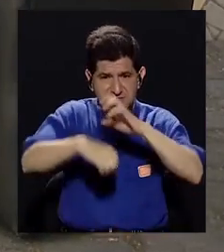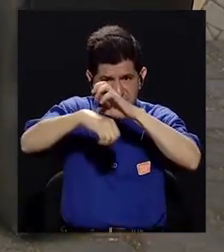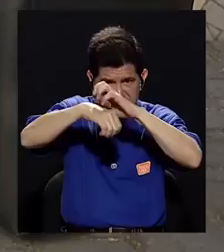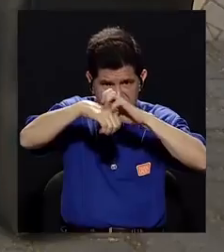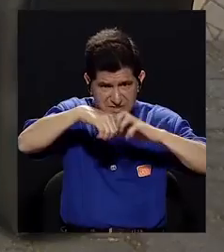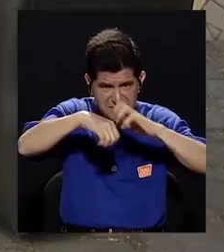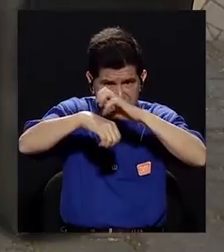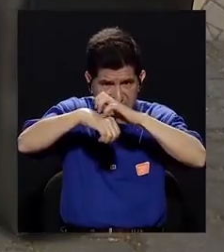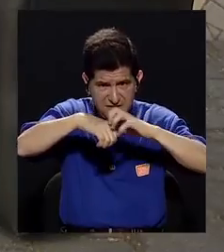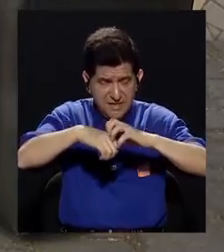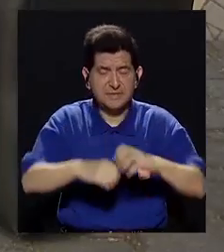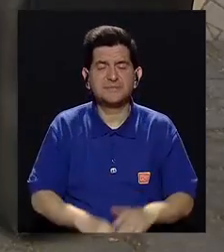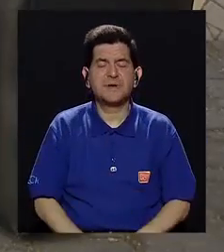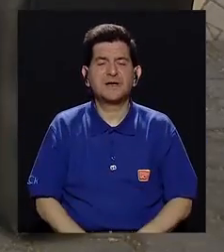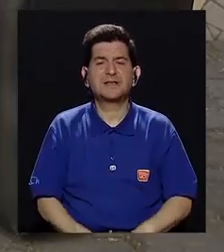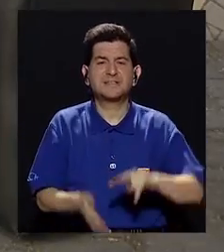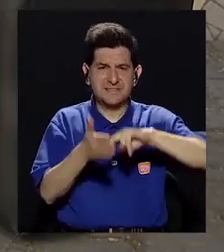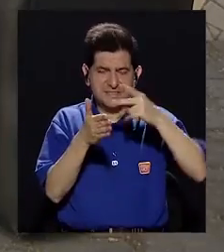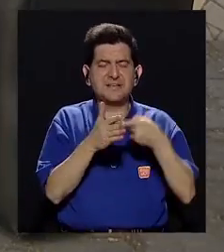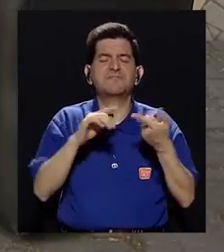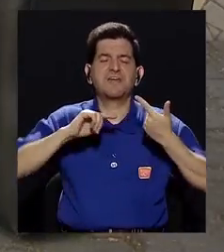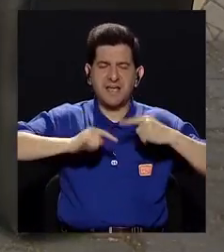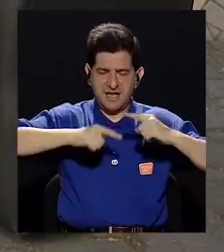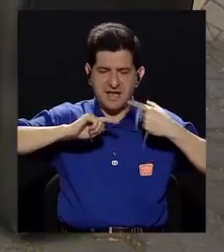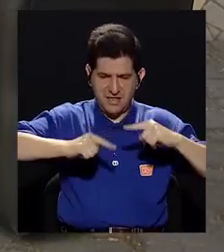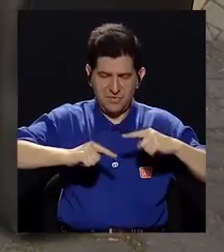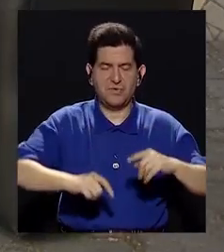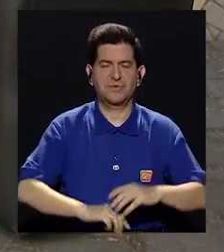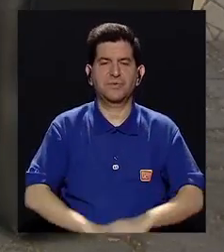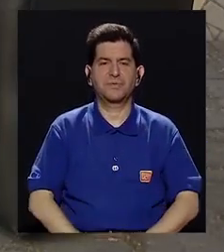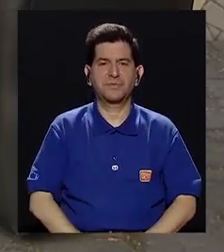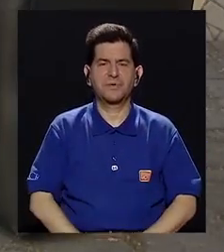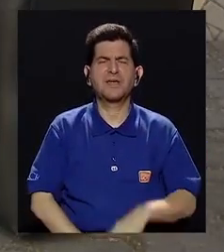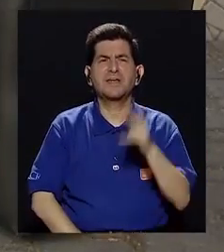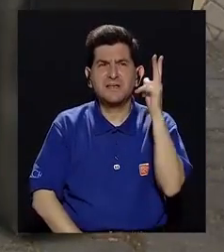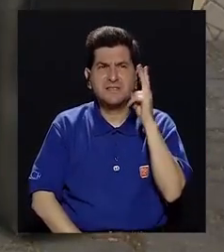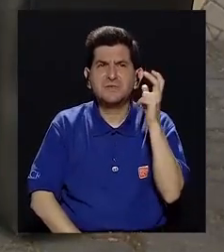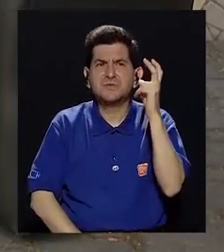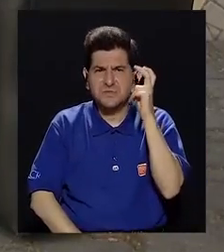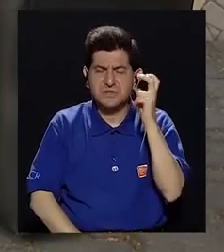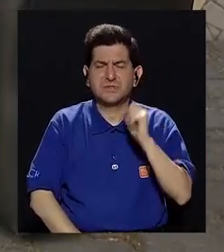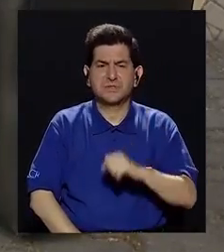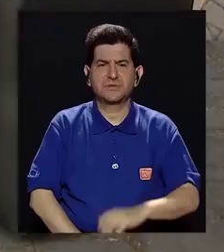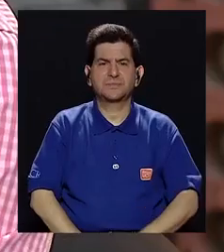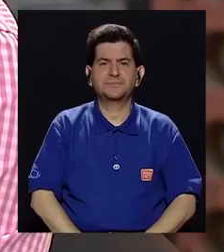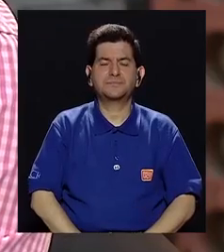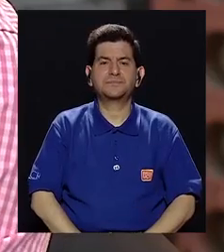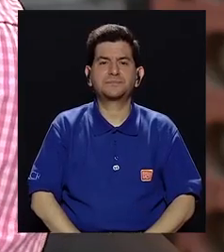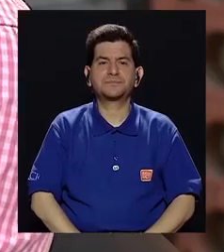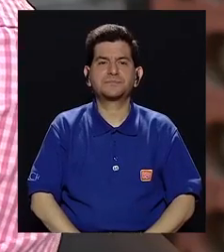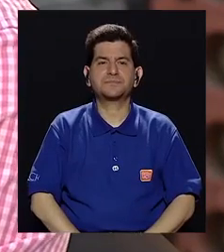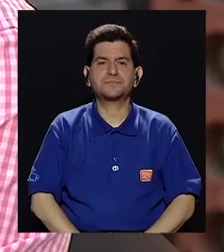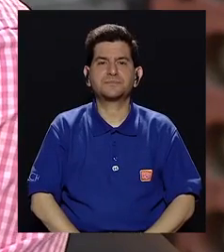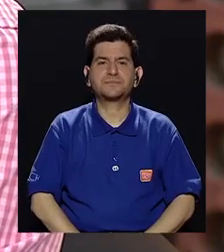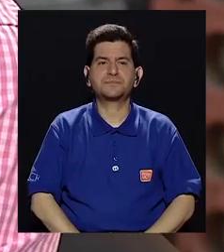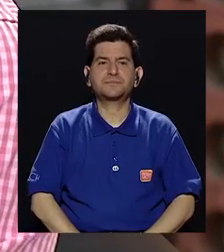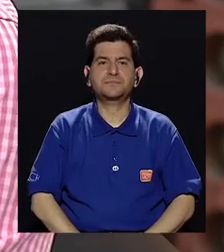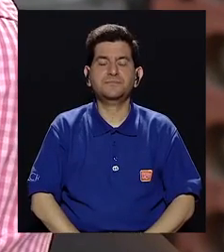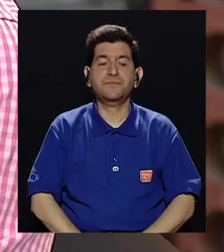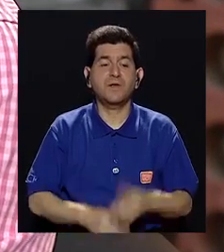eso, eventualmente contra otro hueso, pues se produce dolor y se produce raspado, un sonido en las articulaciones. Doctor, ¿y